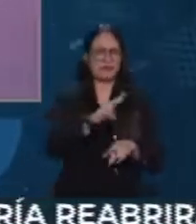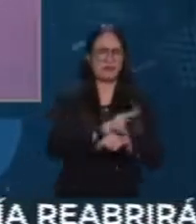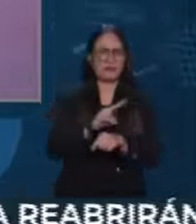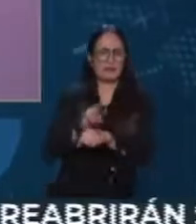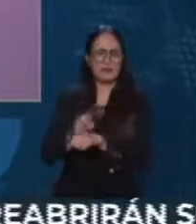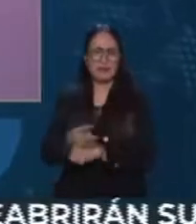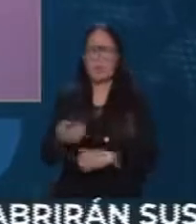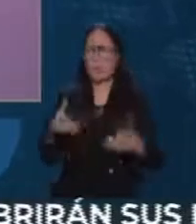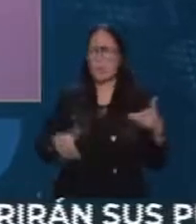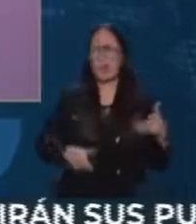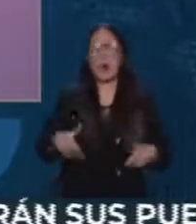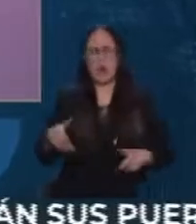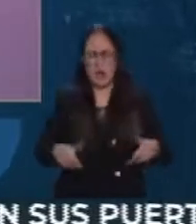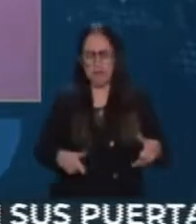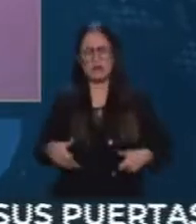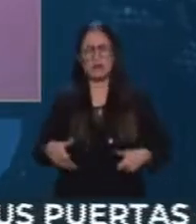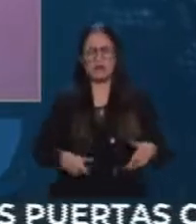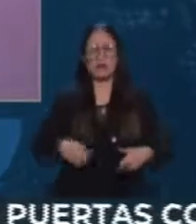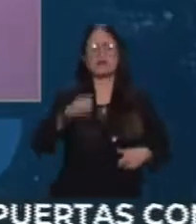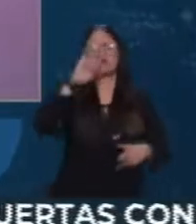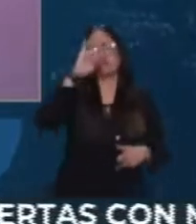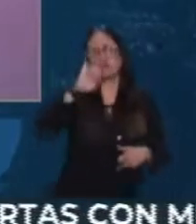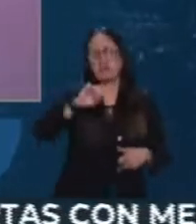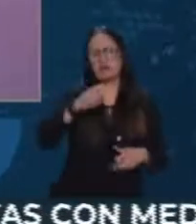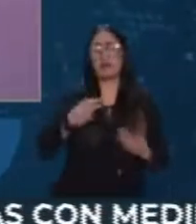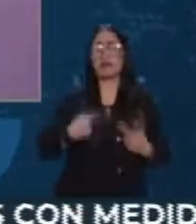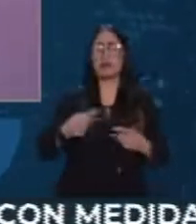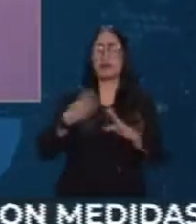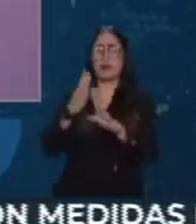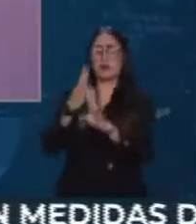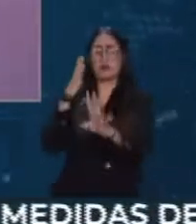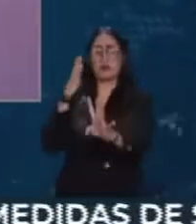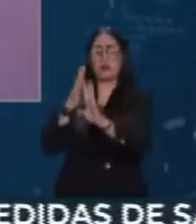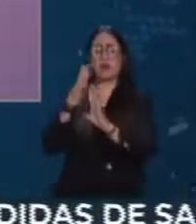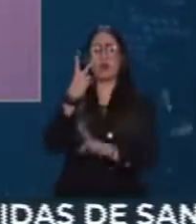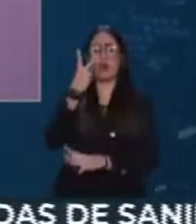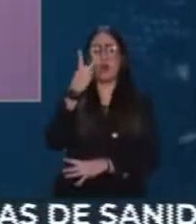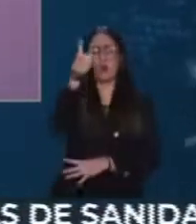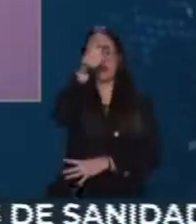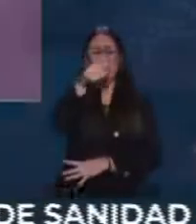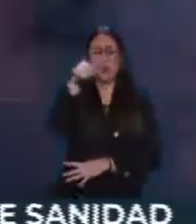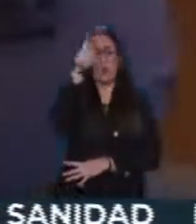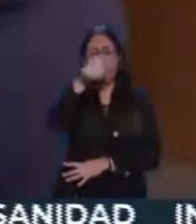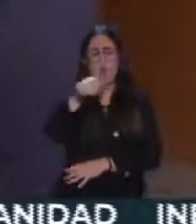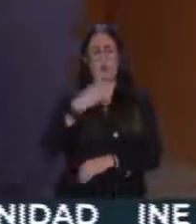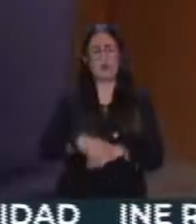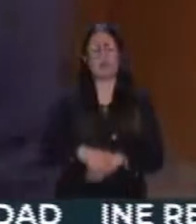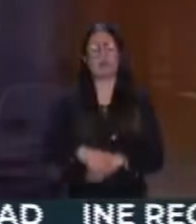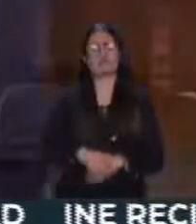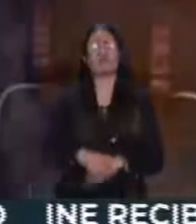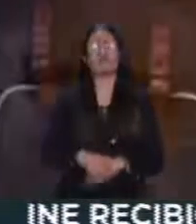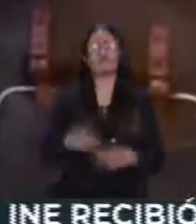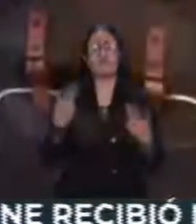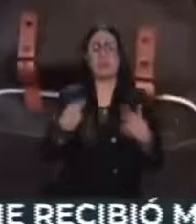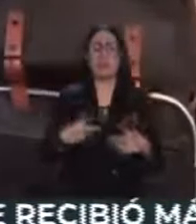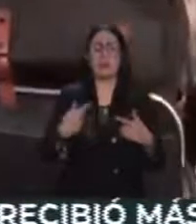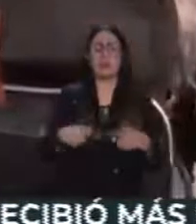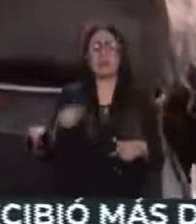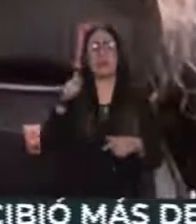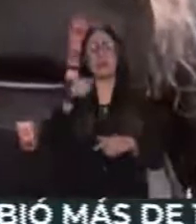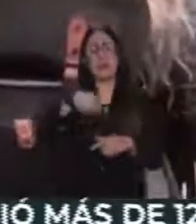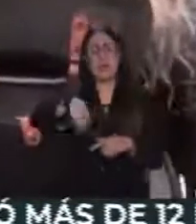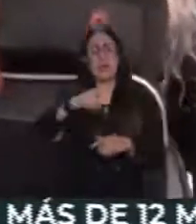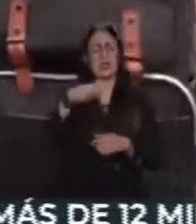ocasionó molestia en los chintololos, que permanecieron más de 2 horas formados a las primeras personas para poder emitir